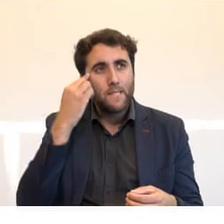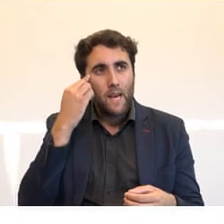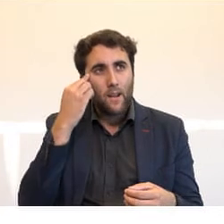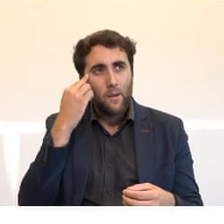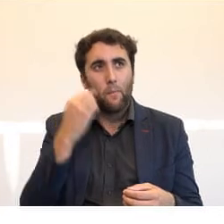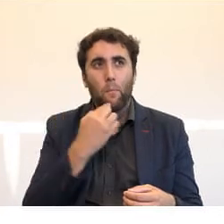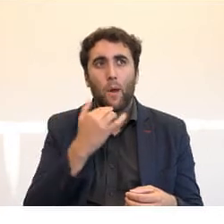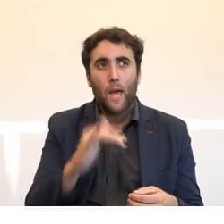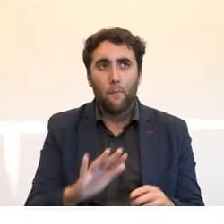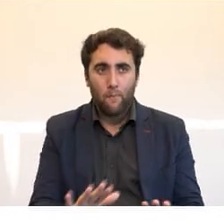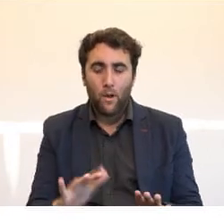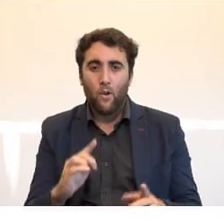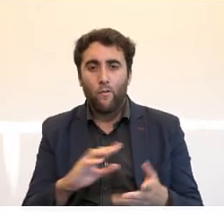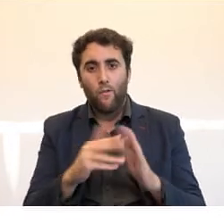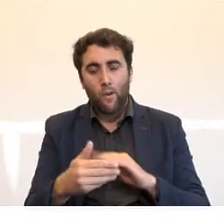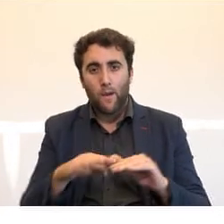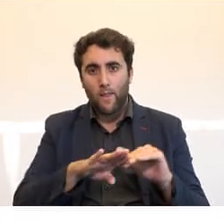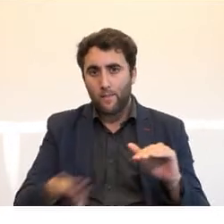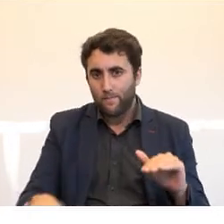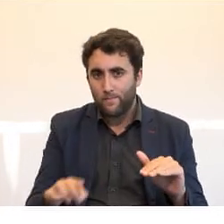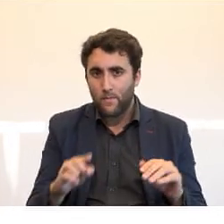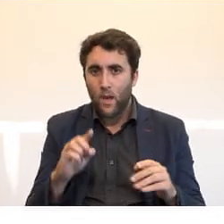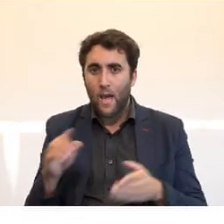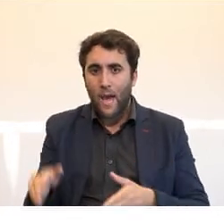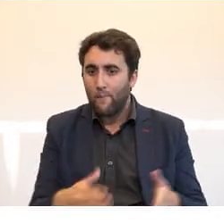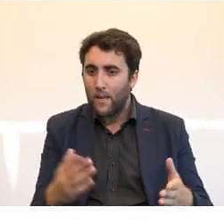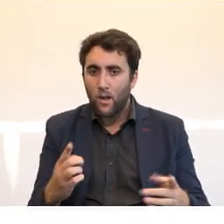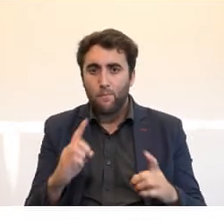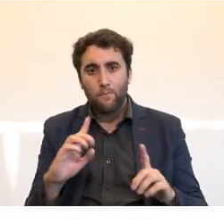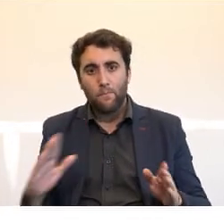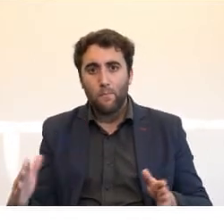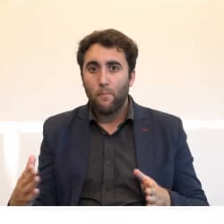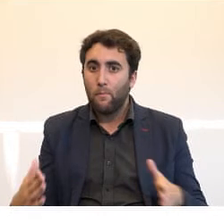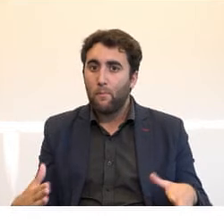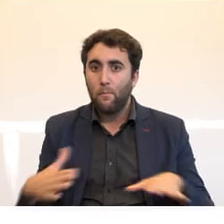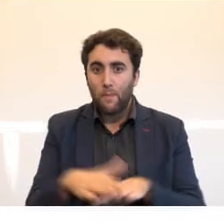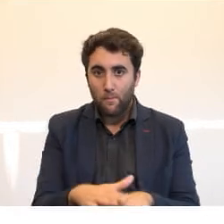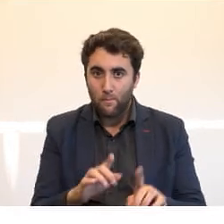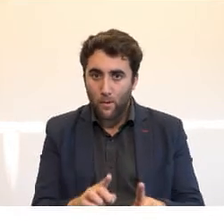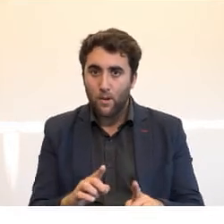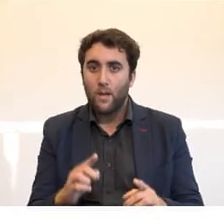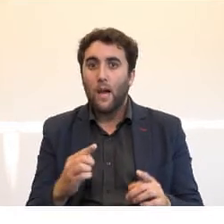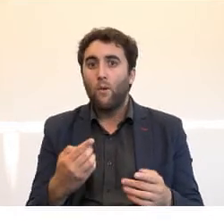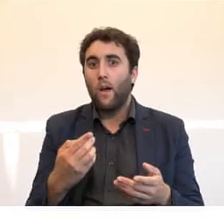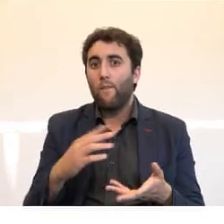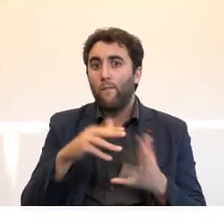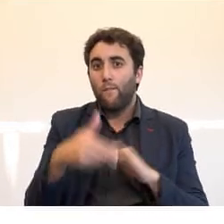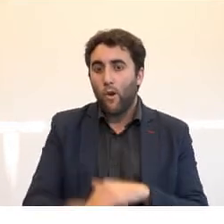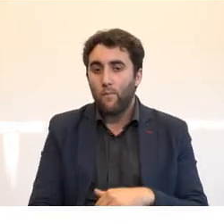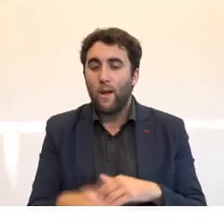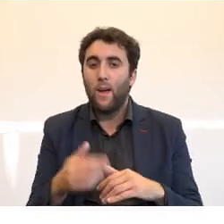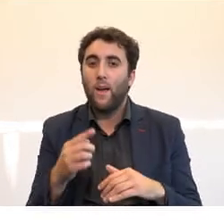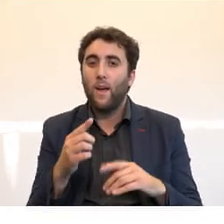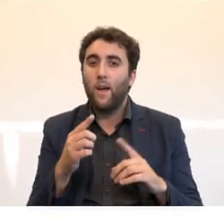tratarlas de manera aislada. Son caminos que se conectan, que se cruzan. Hay una cita que me gusta mucho de